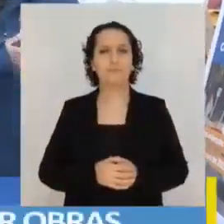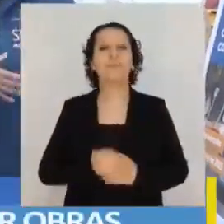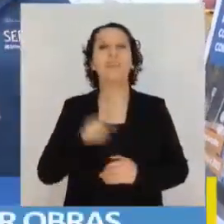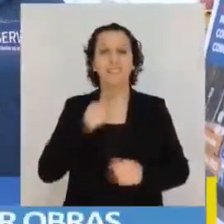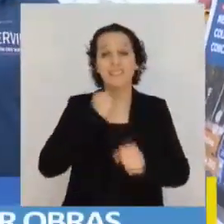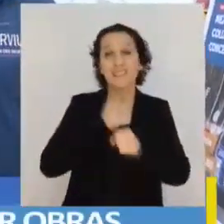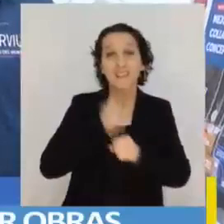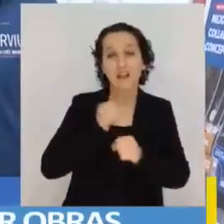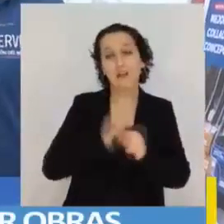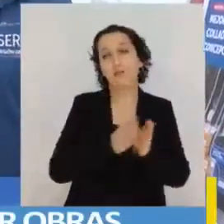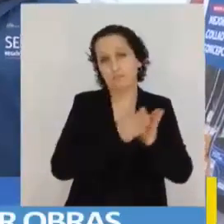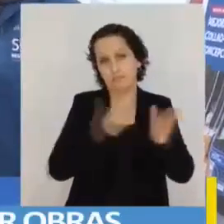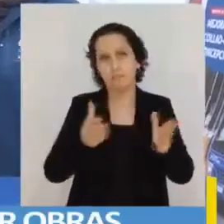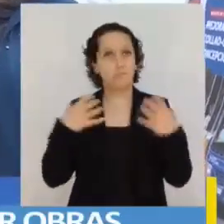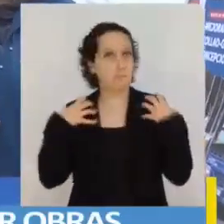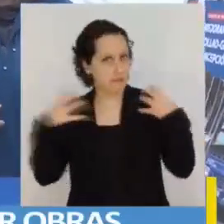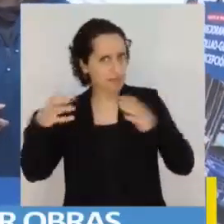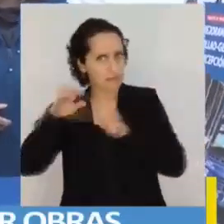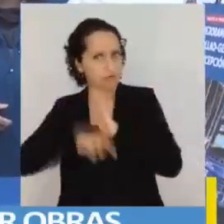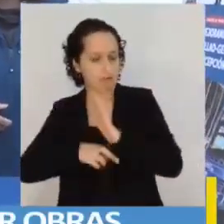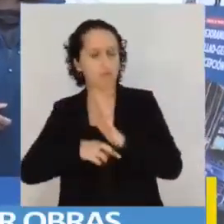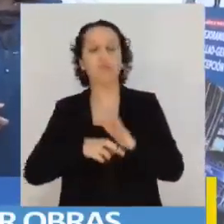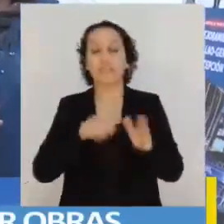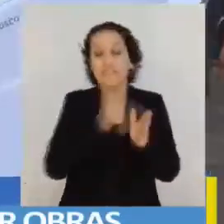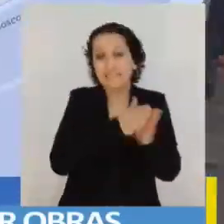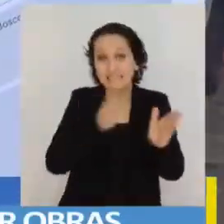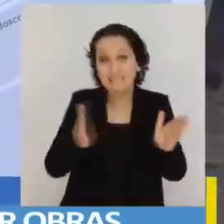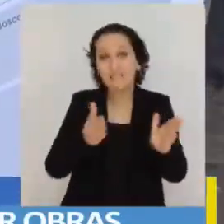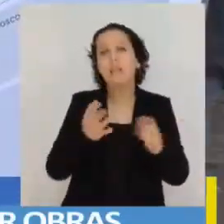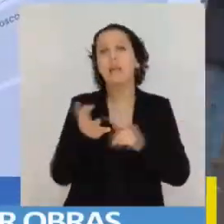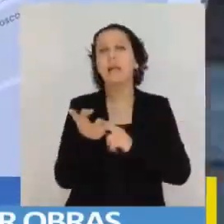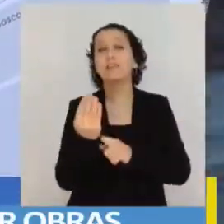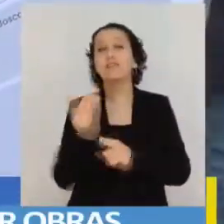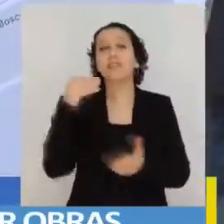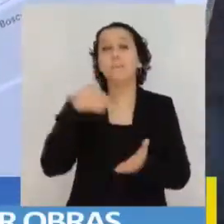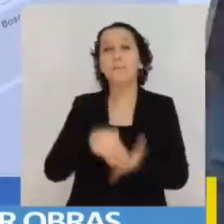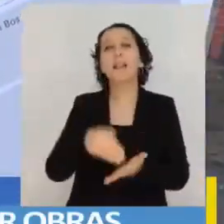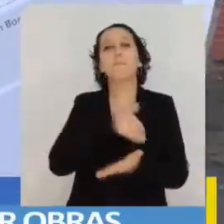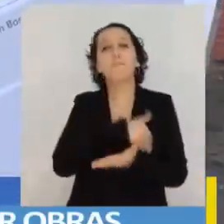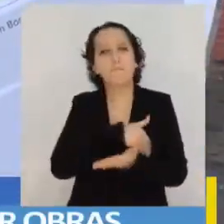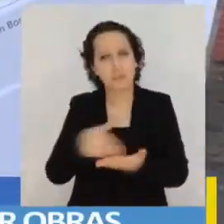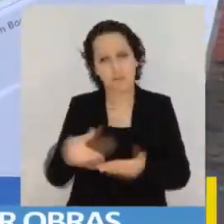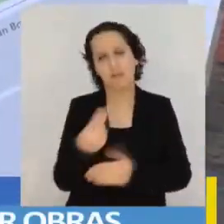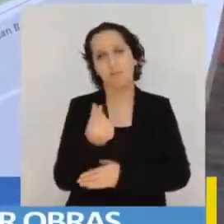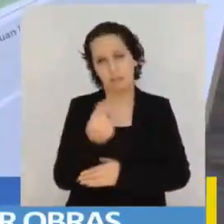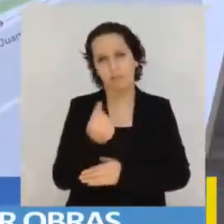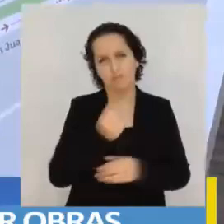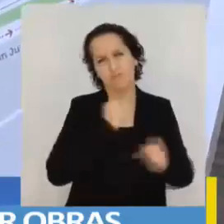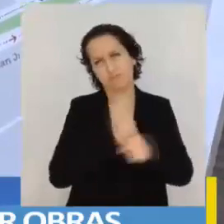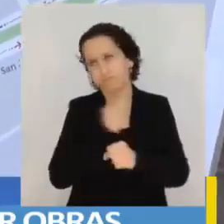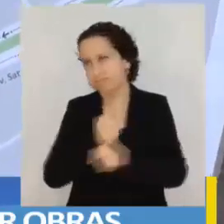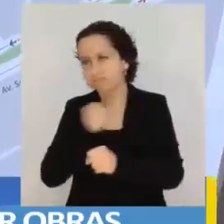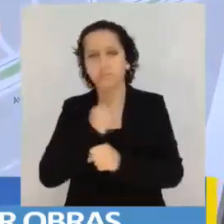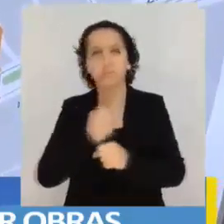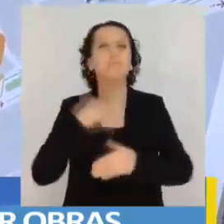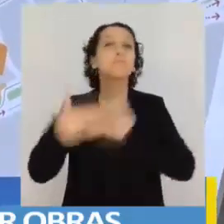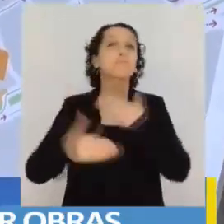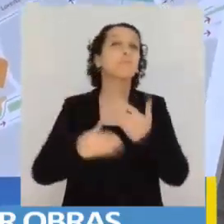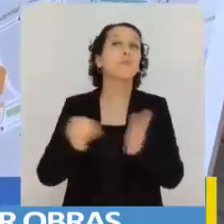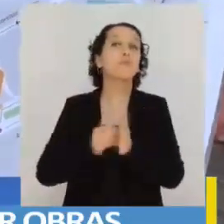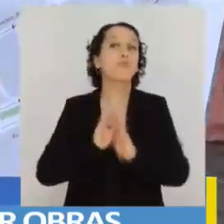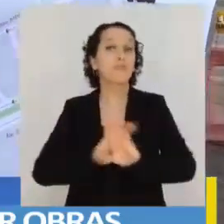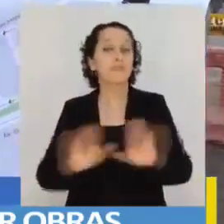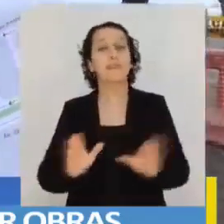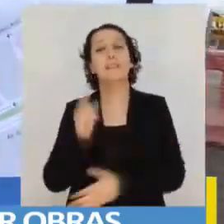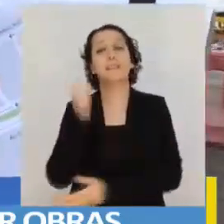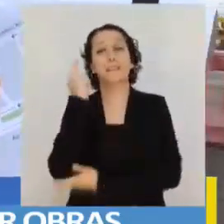que esta etapa del megaproyecto tiene un costo superior a los 14 mil millones de pesos y se espera que esté finalizada